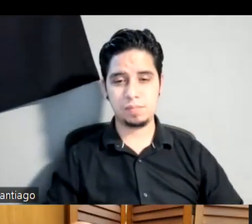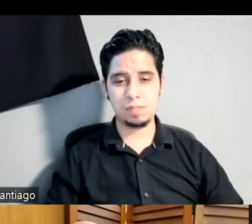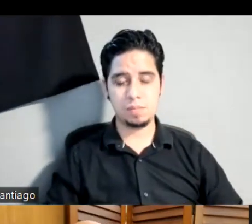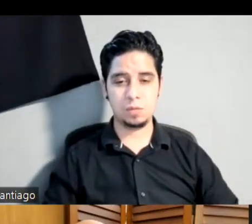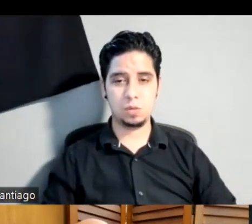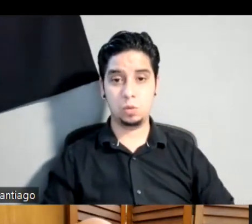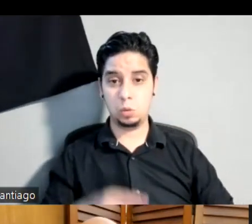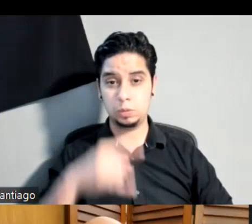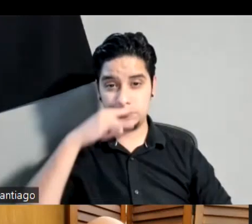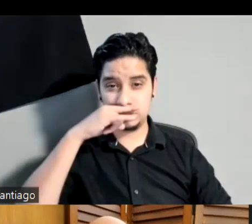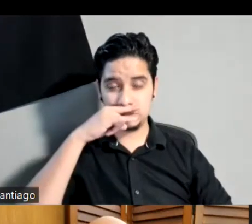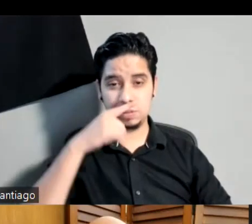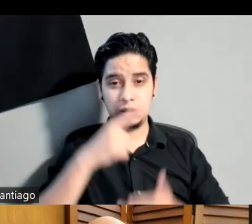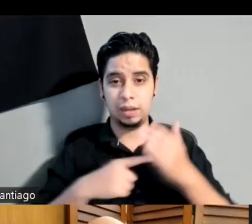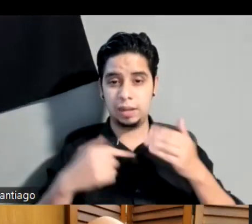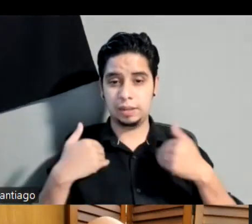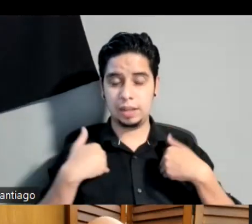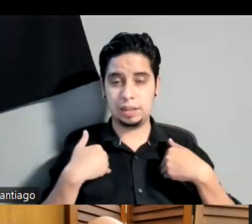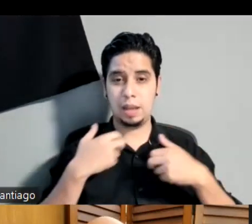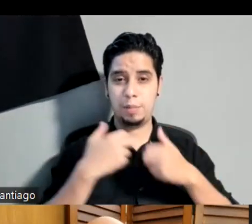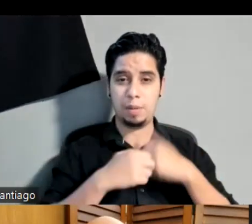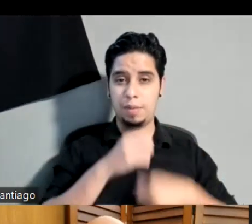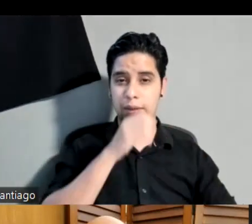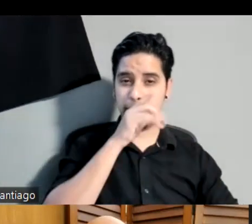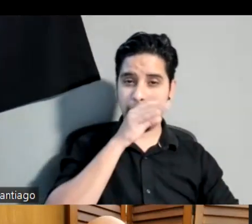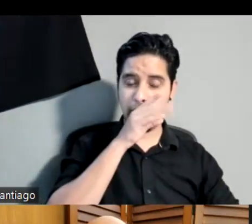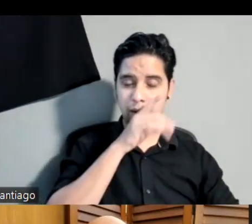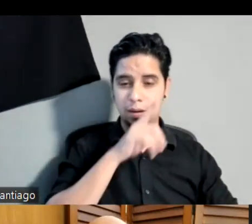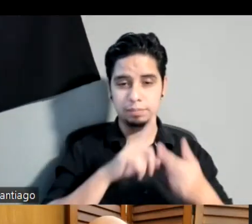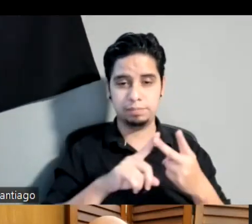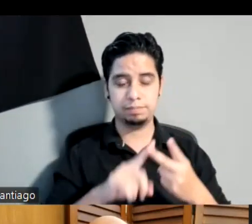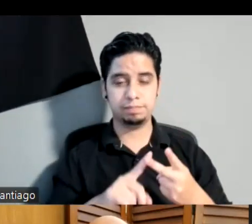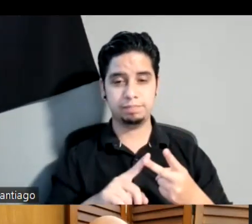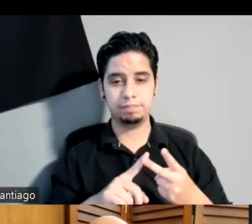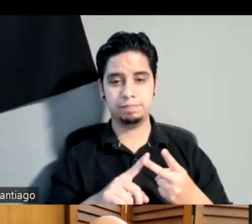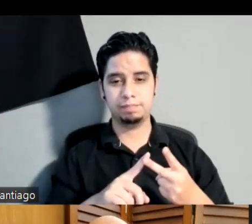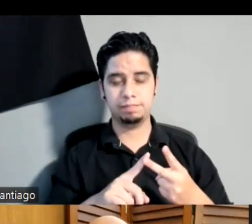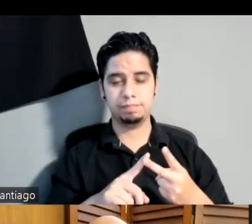niño que tenía problemas del habla, tenía una